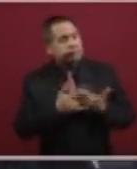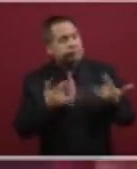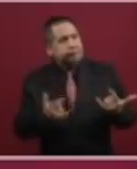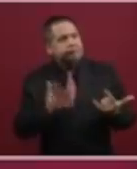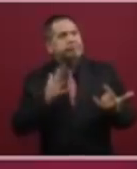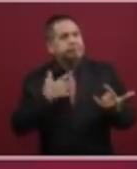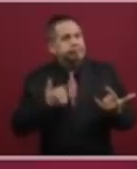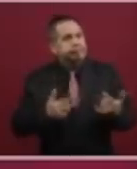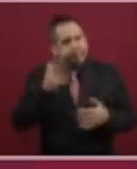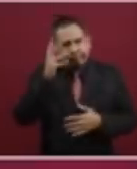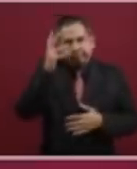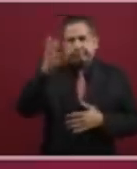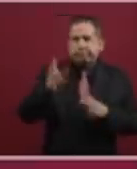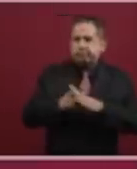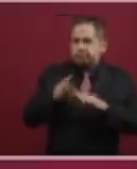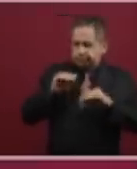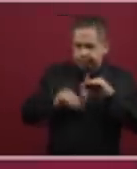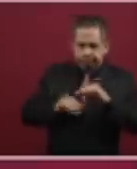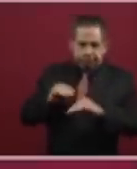saber hacia dónde vamos.